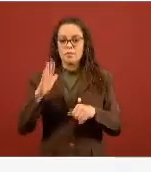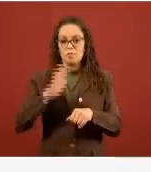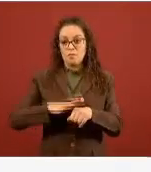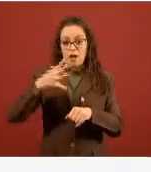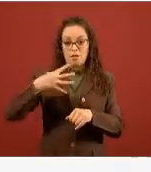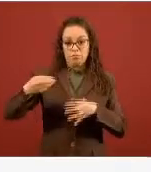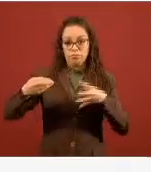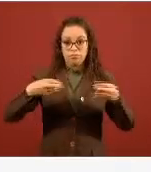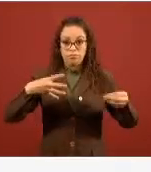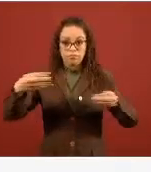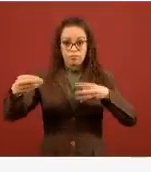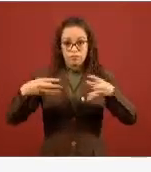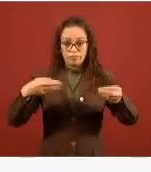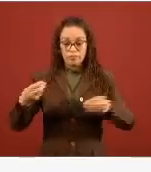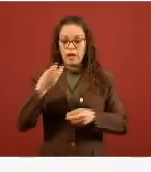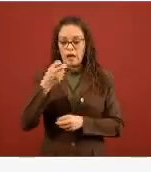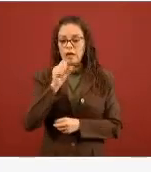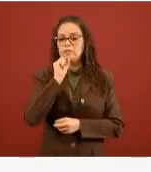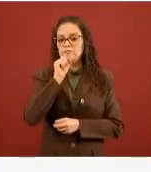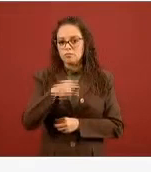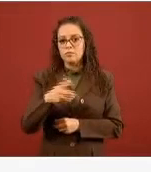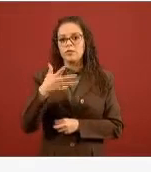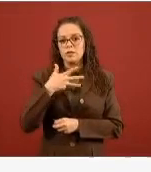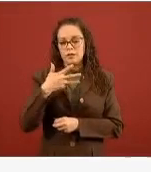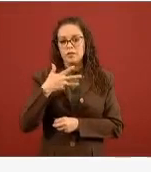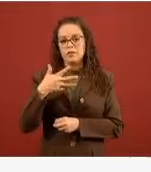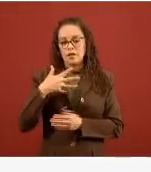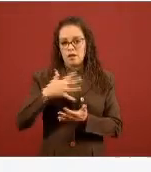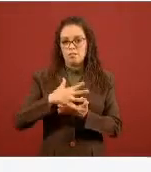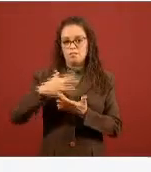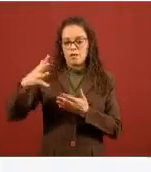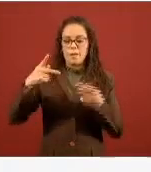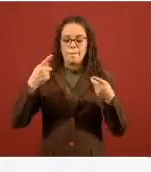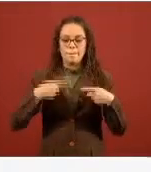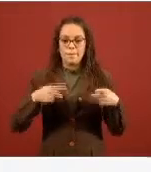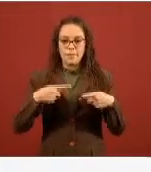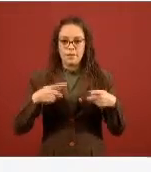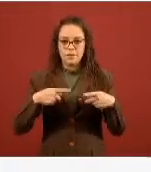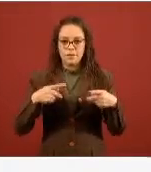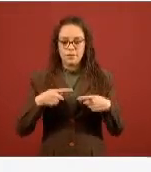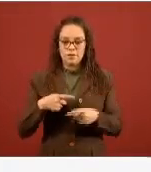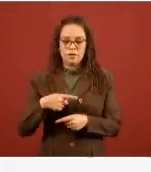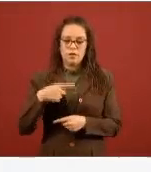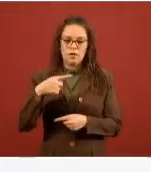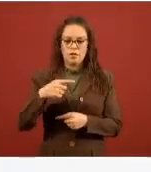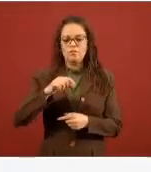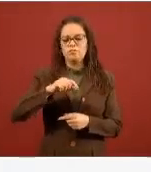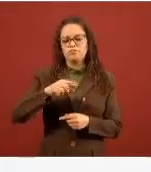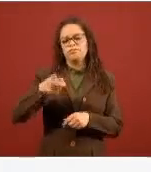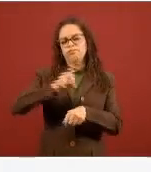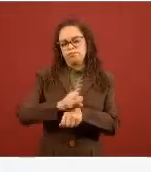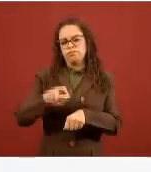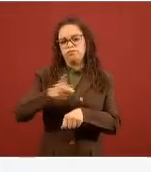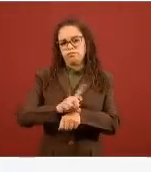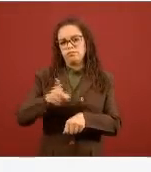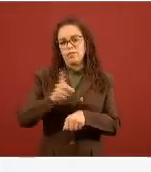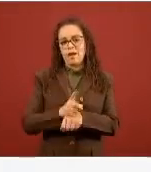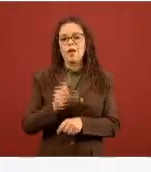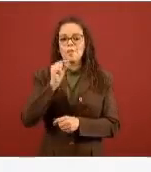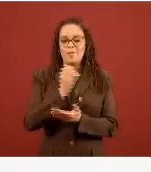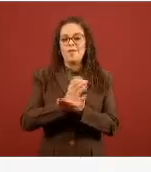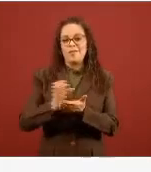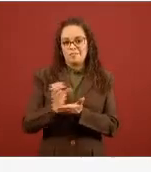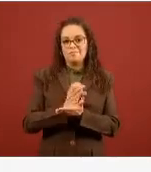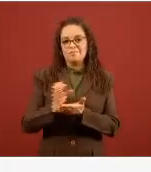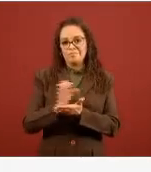epidemia. De la misma manera también hay un incremento en la cantidad de personas que día con día se van recuperando